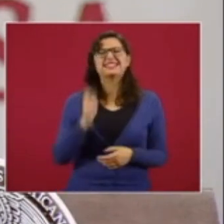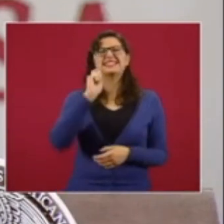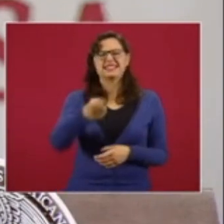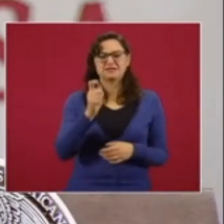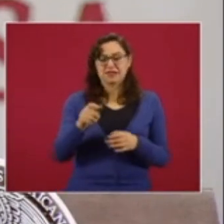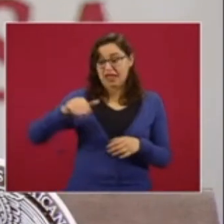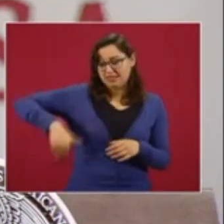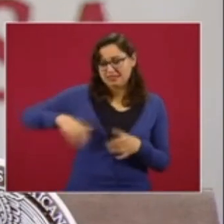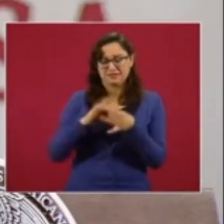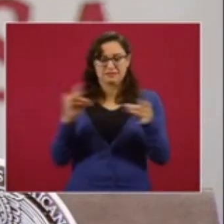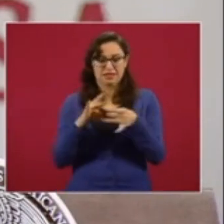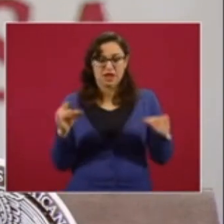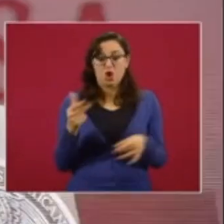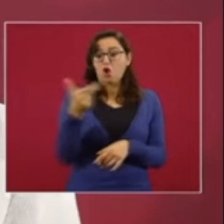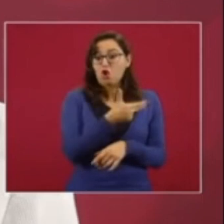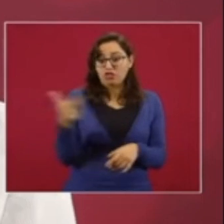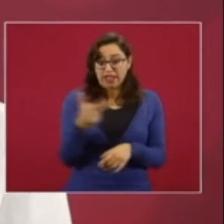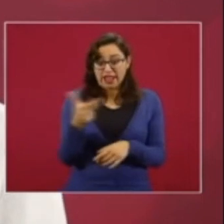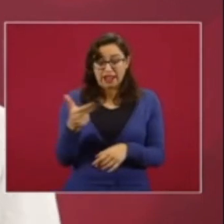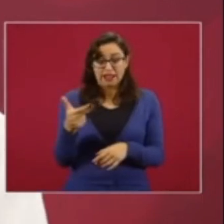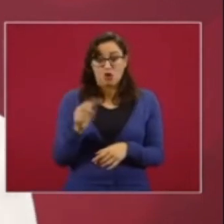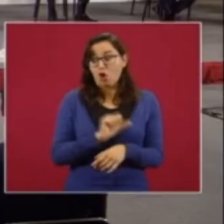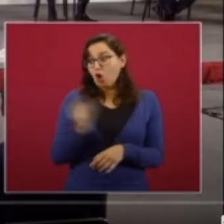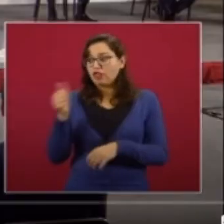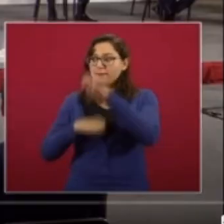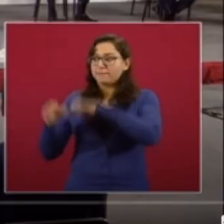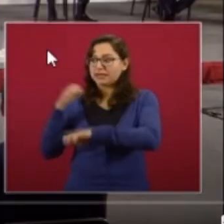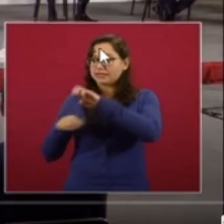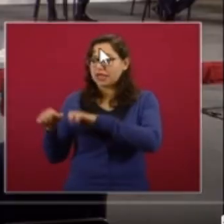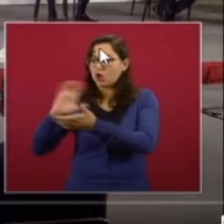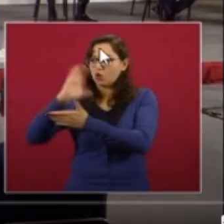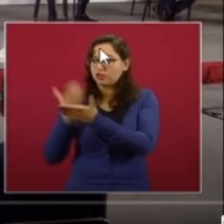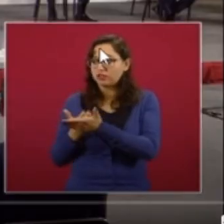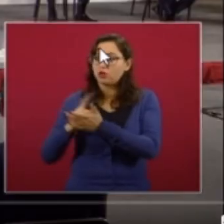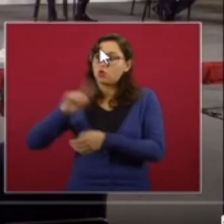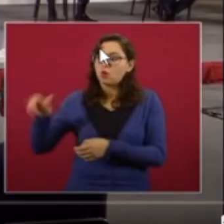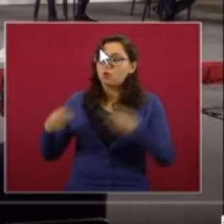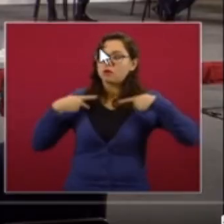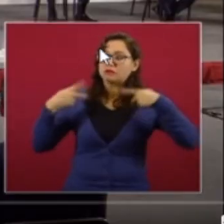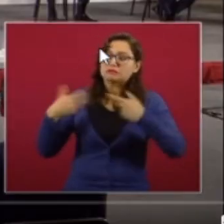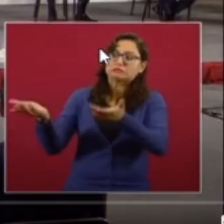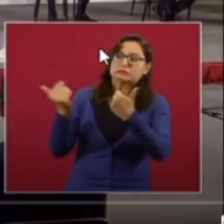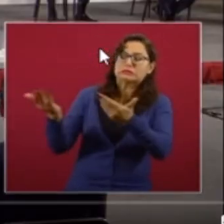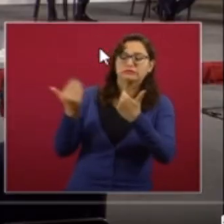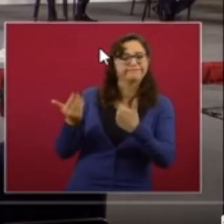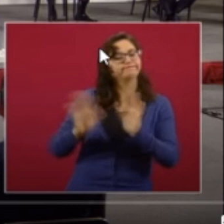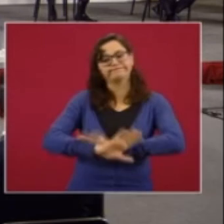subcontratar a su personal adelante en el caso de los servicios